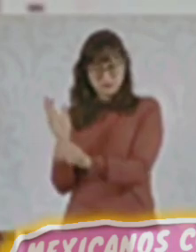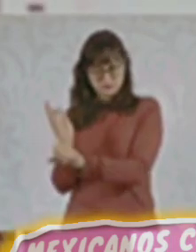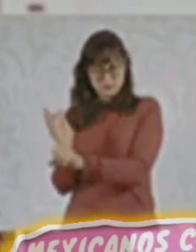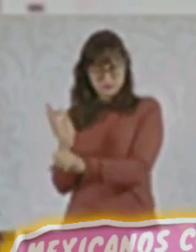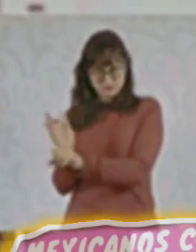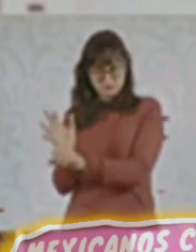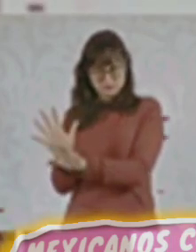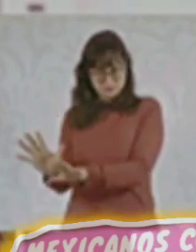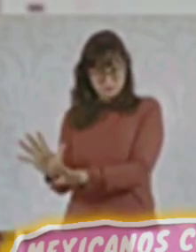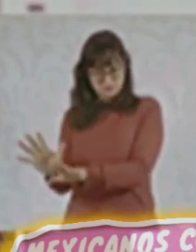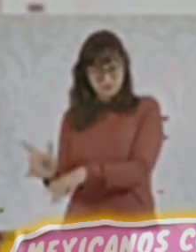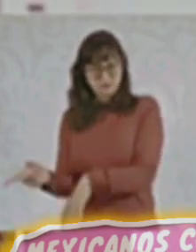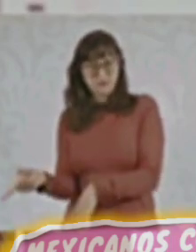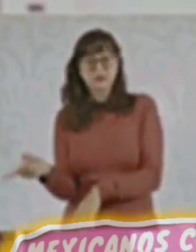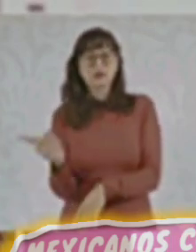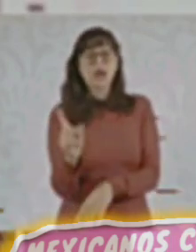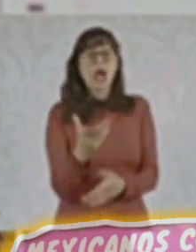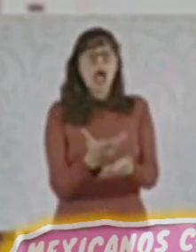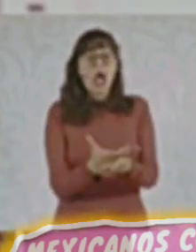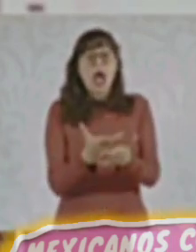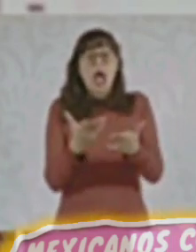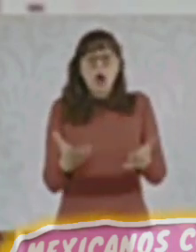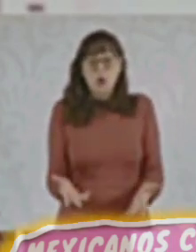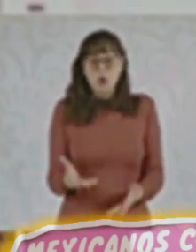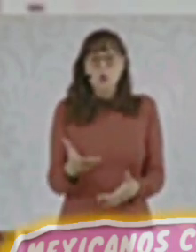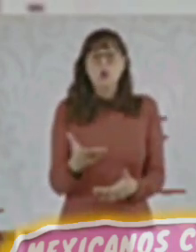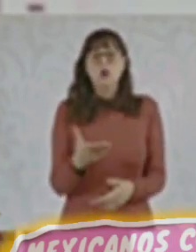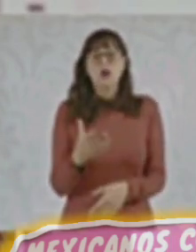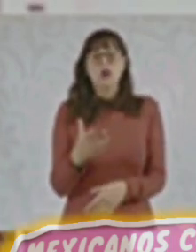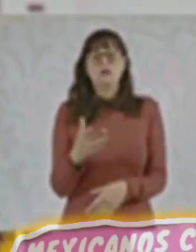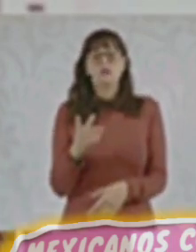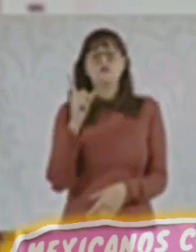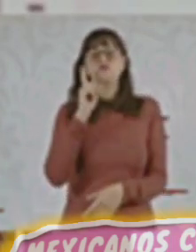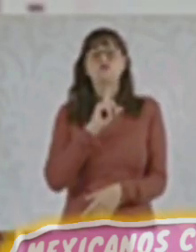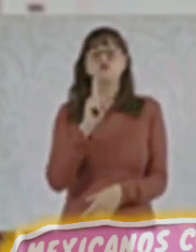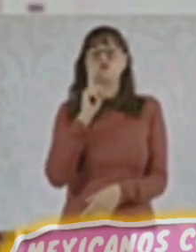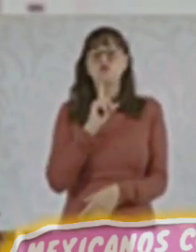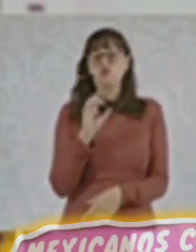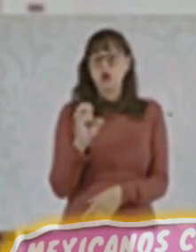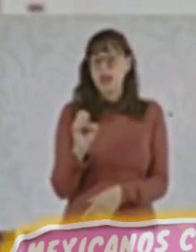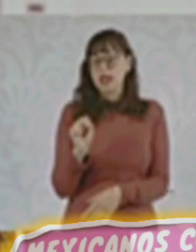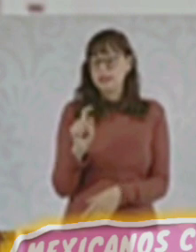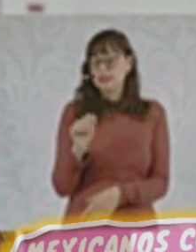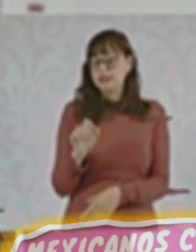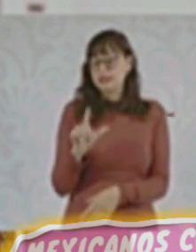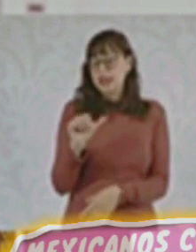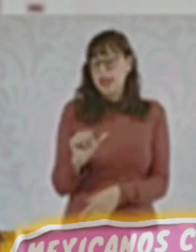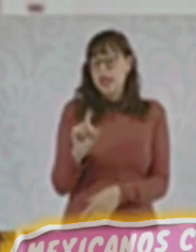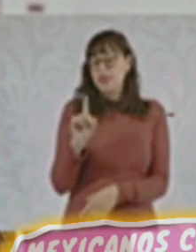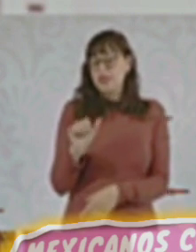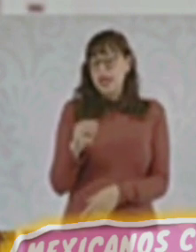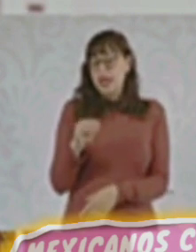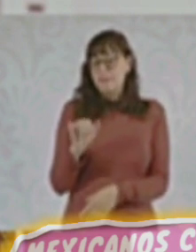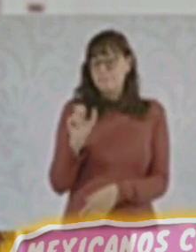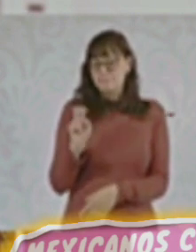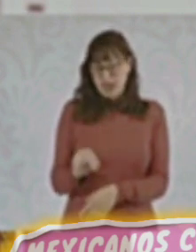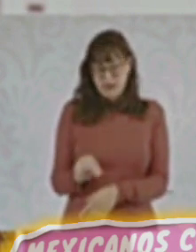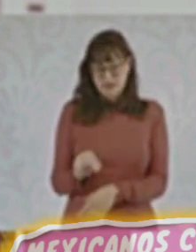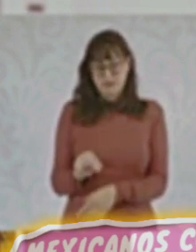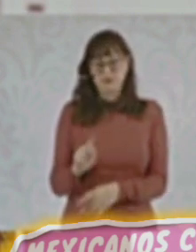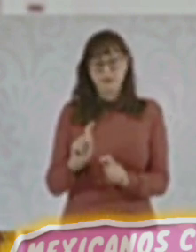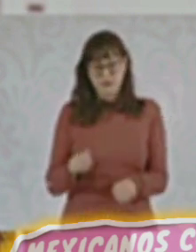Ahora Estela Damián, que es la subsecretaria, hoy es unidad y va a ser subsecretaria a partir de enero, de